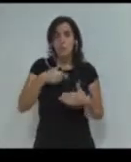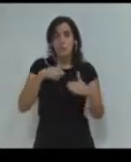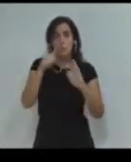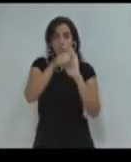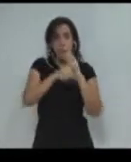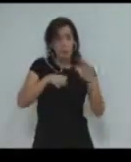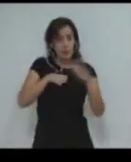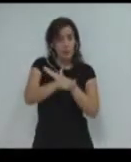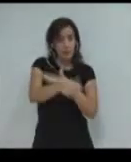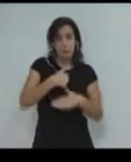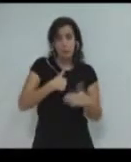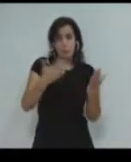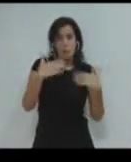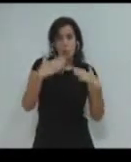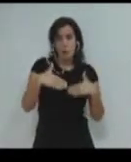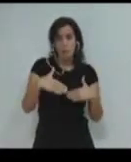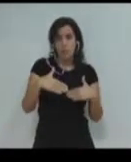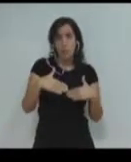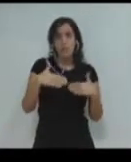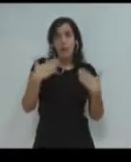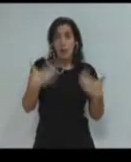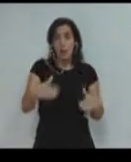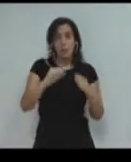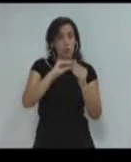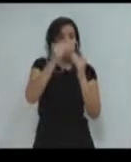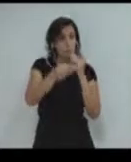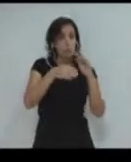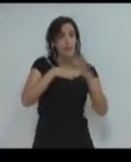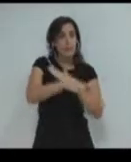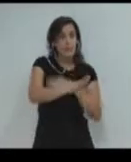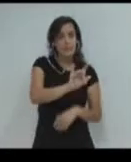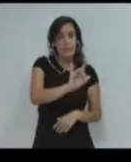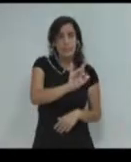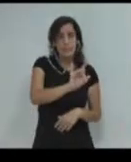ese programa, por muy accesible que sea ese documento,